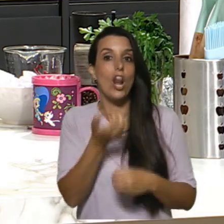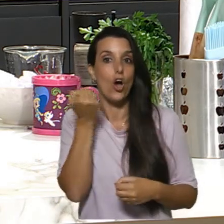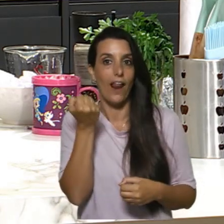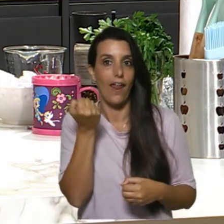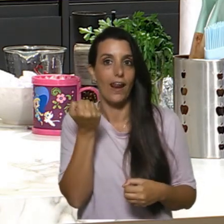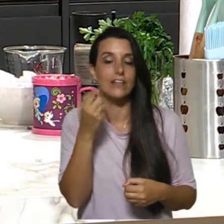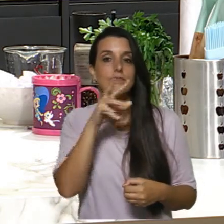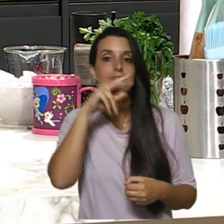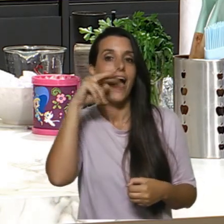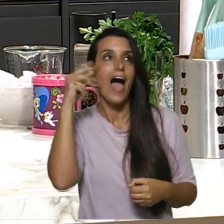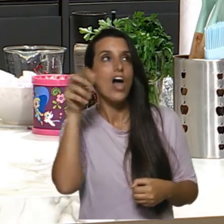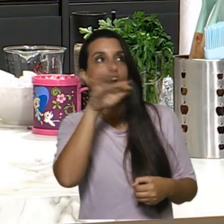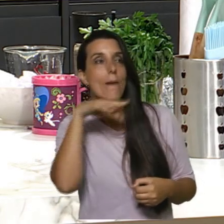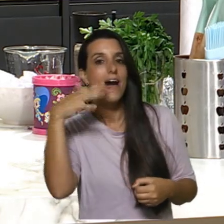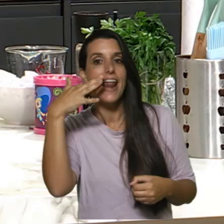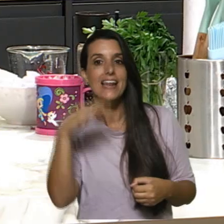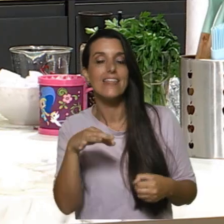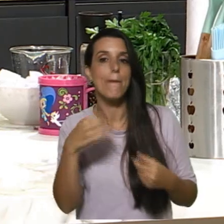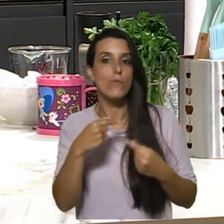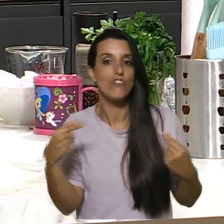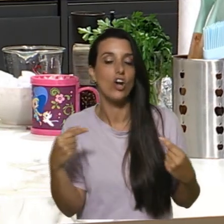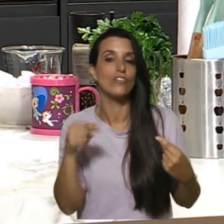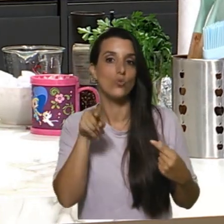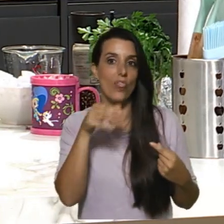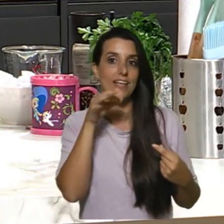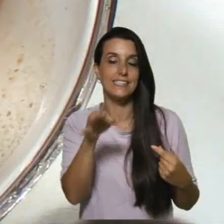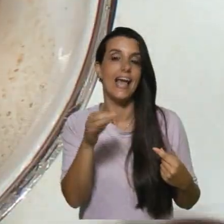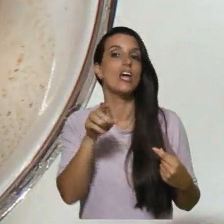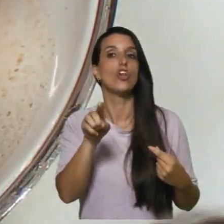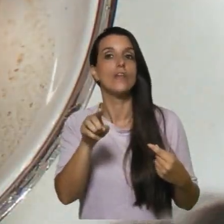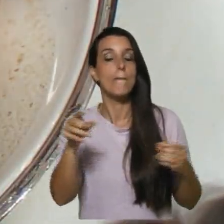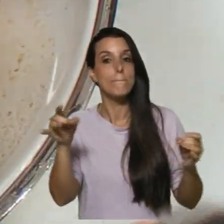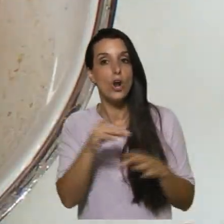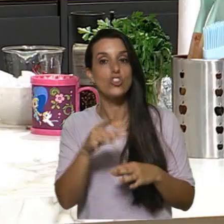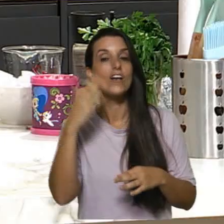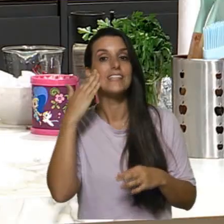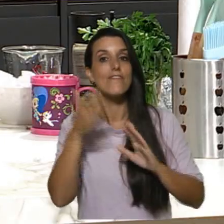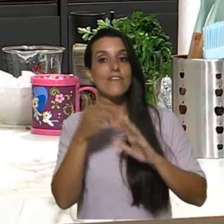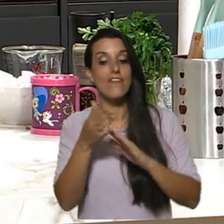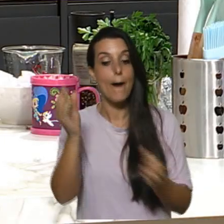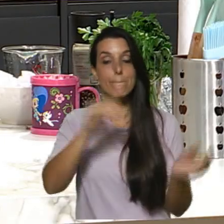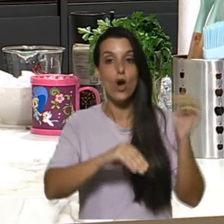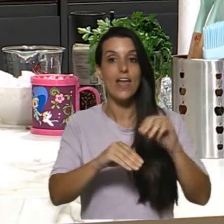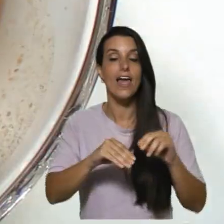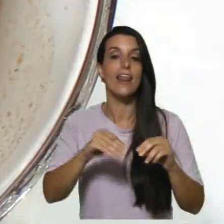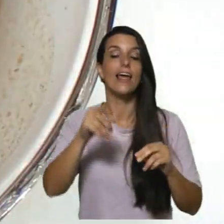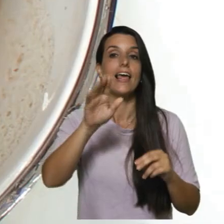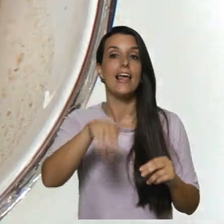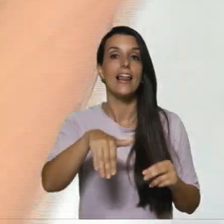Todos esos aromas, que en realidad tienen mucha cosa, que vos decías. Lo tenés así, ¿sabés qué le vas a poner también acá? Las